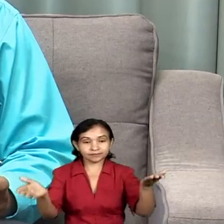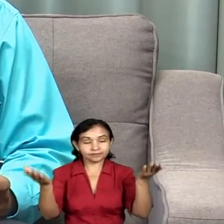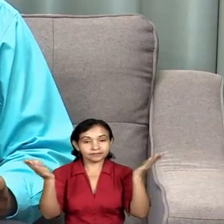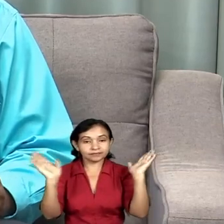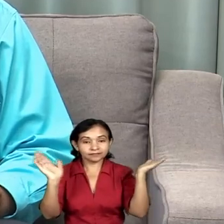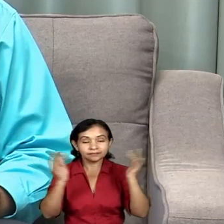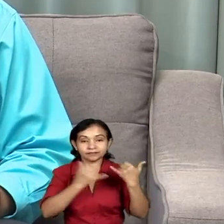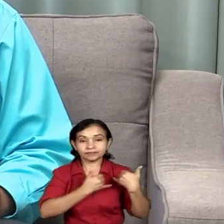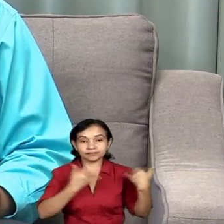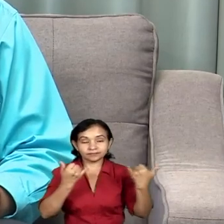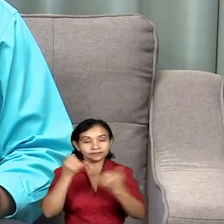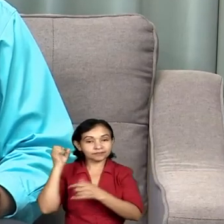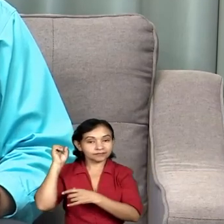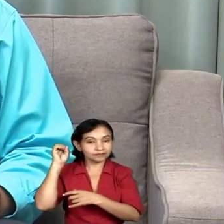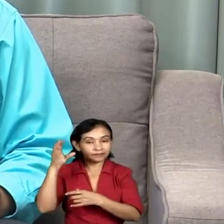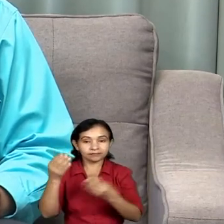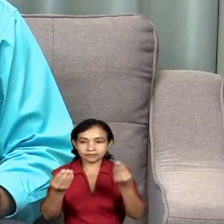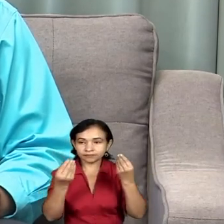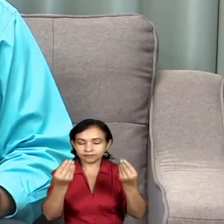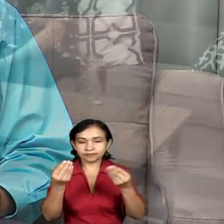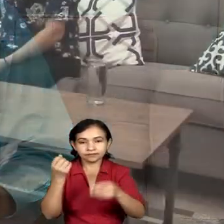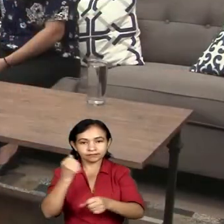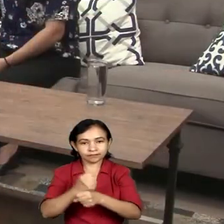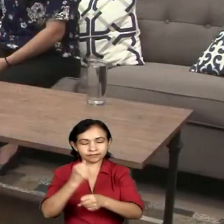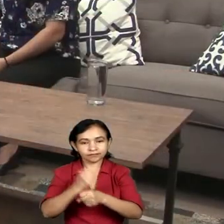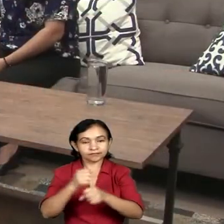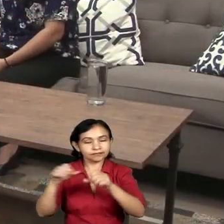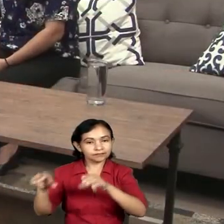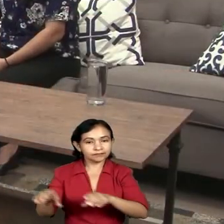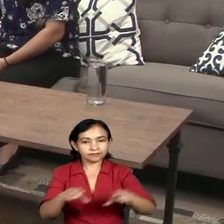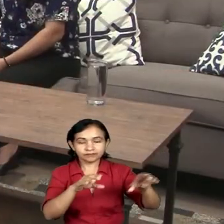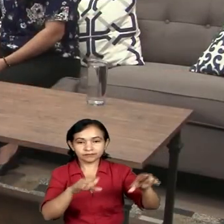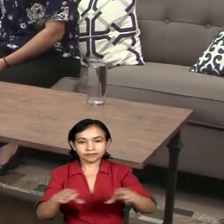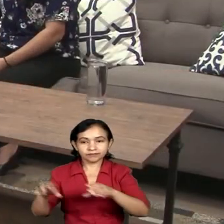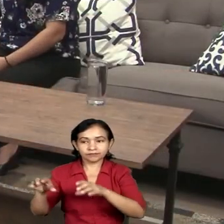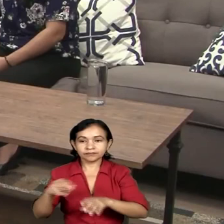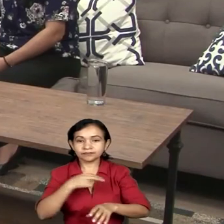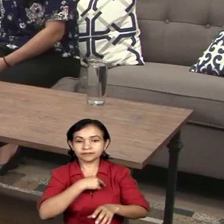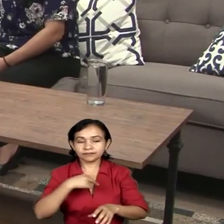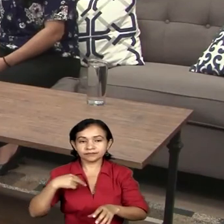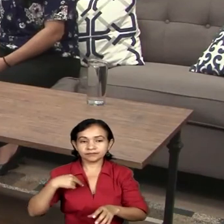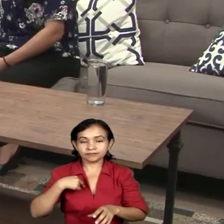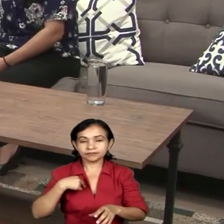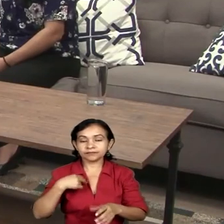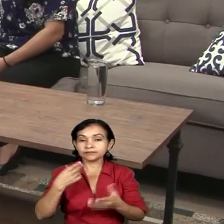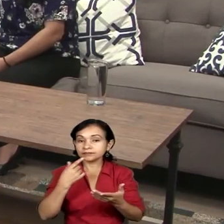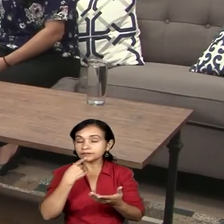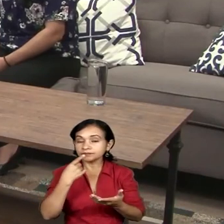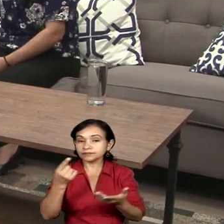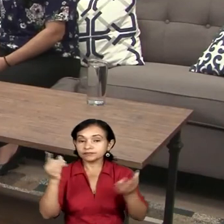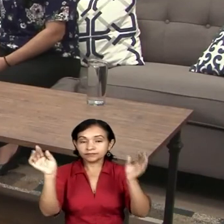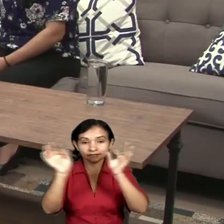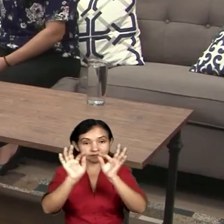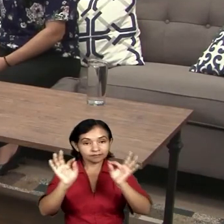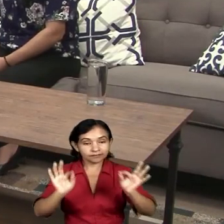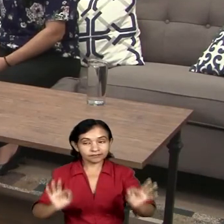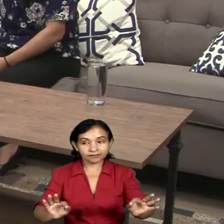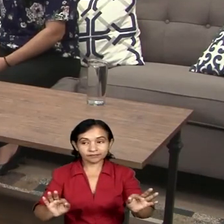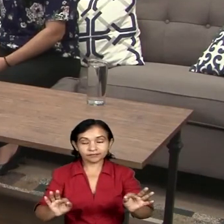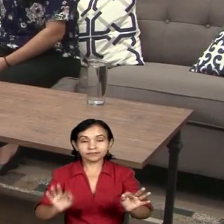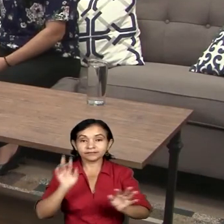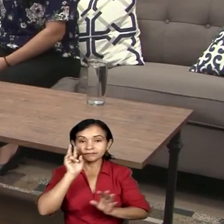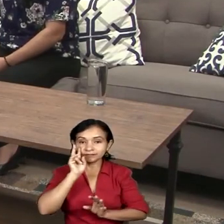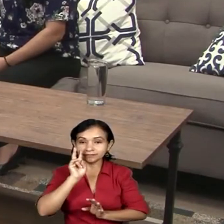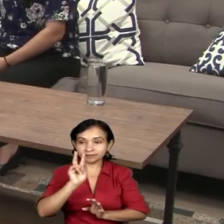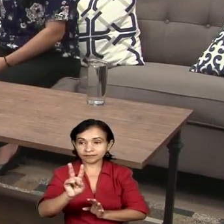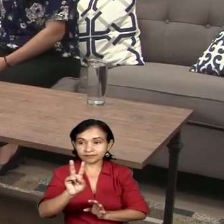Instituto Nicaragüense de Turismo. Mucho trabajo, bastantes actividades realizadas. Realmente les felicito, hemos podido constatar,